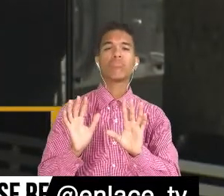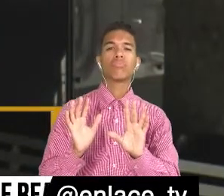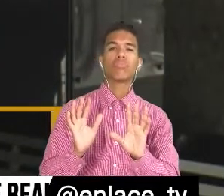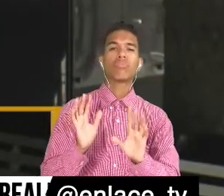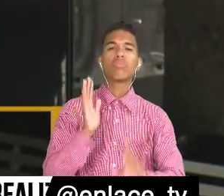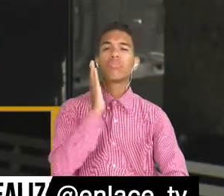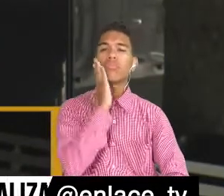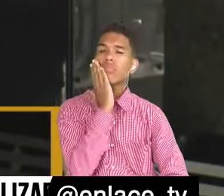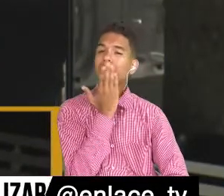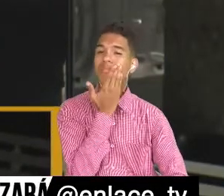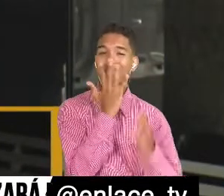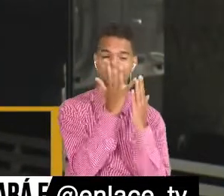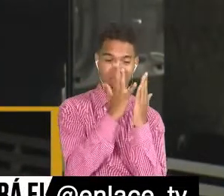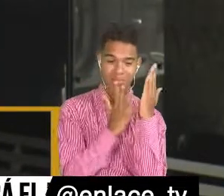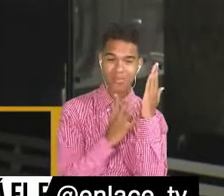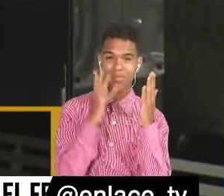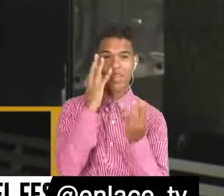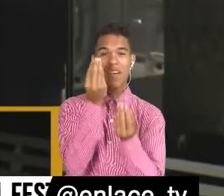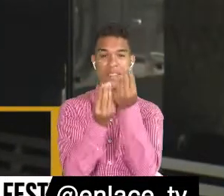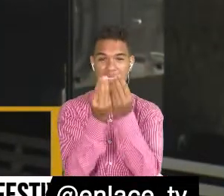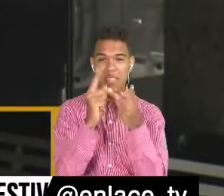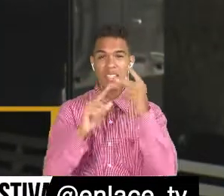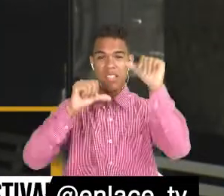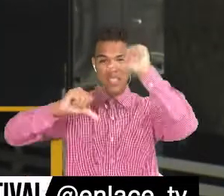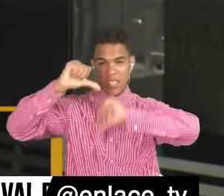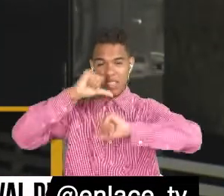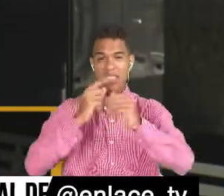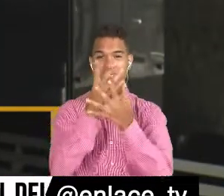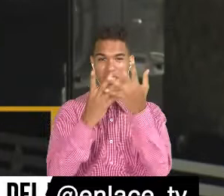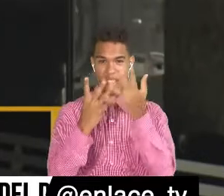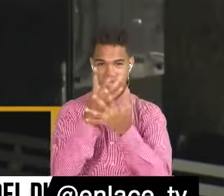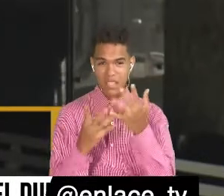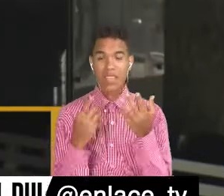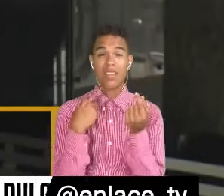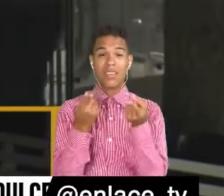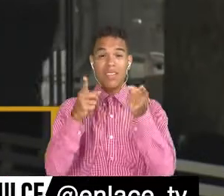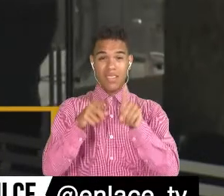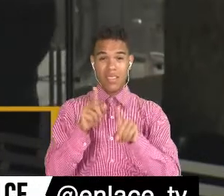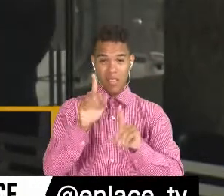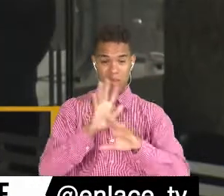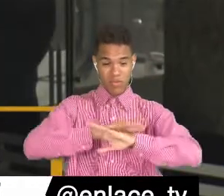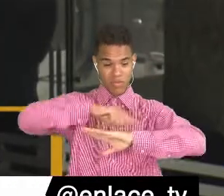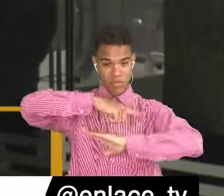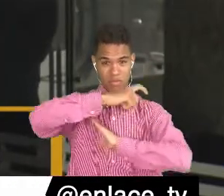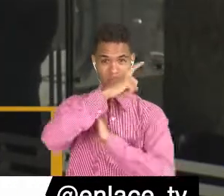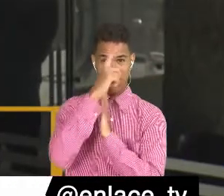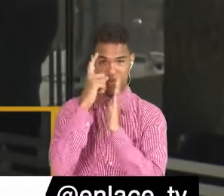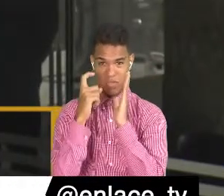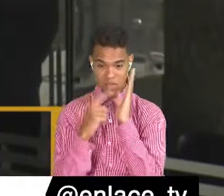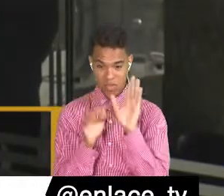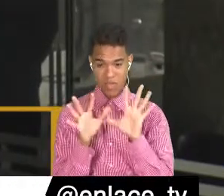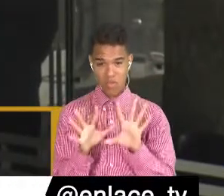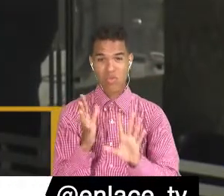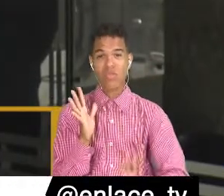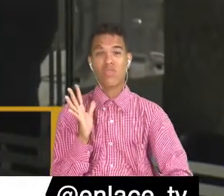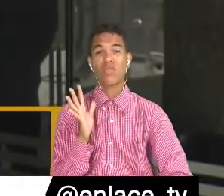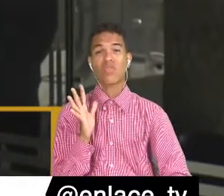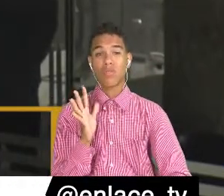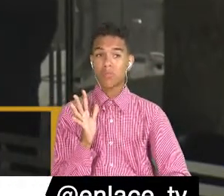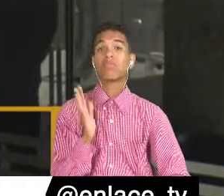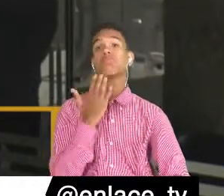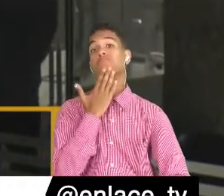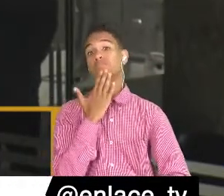calificaciones buenas en física, química, matemáticas, y tener unas pruebas, saber 11 en